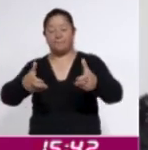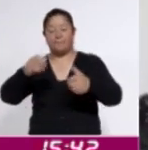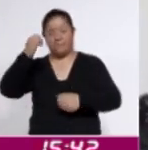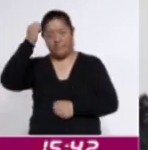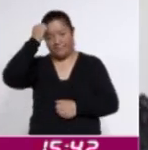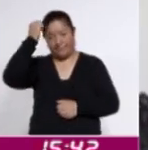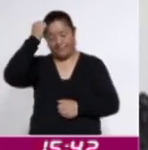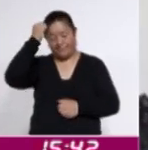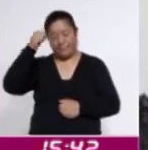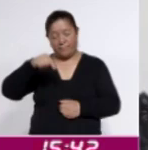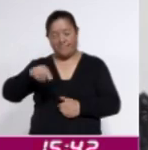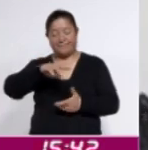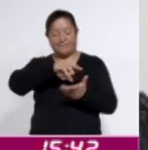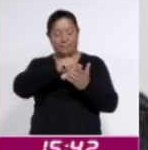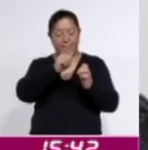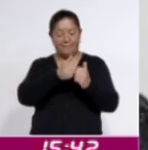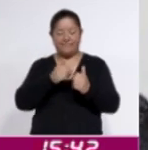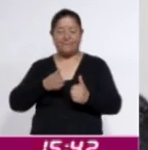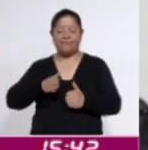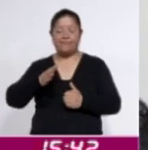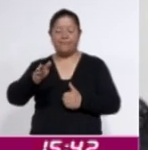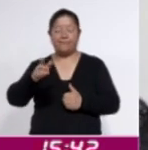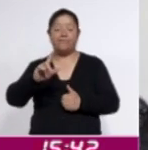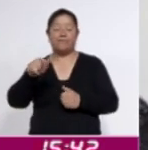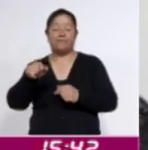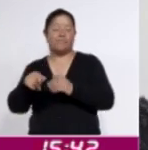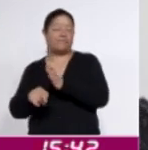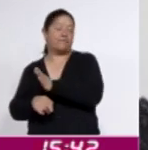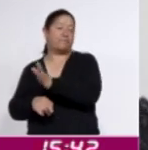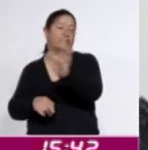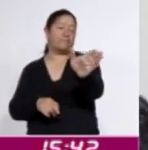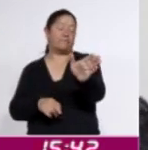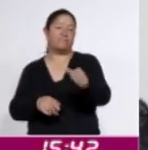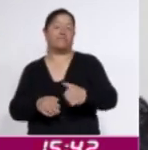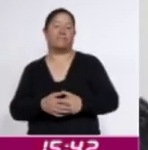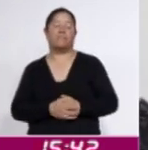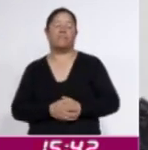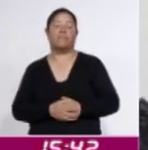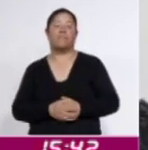por Calpulalpan, y esa sale precisamente hoy